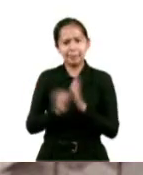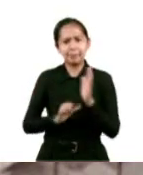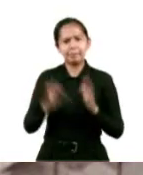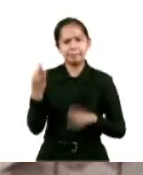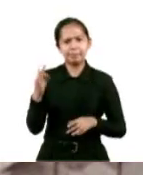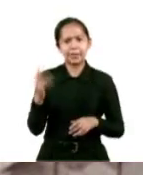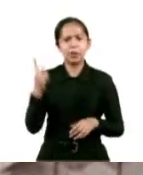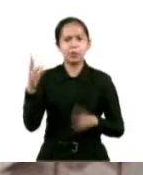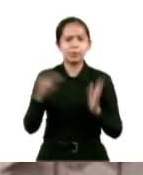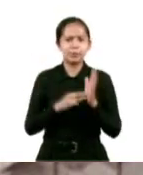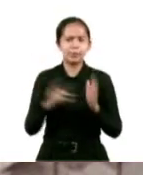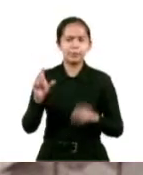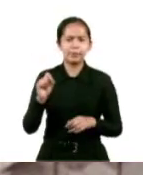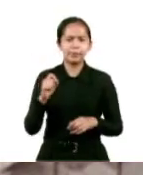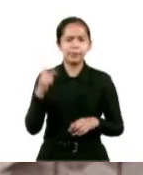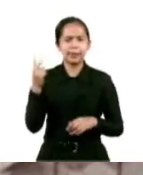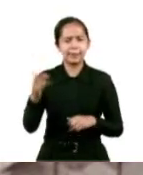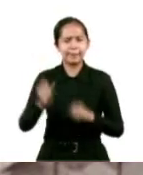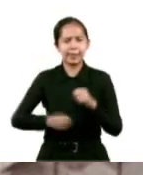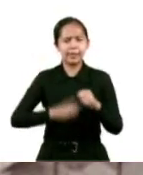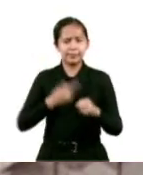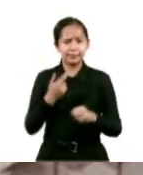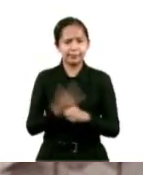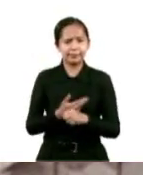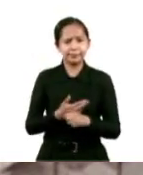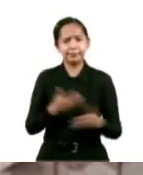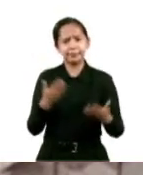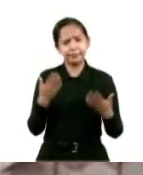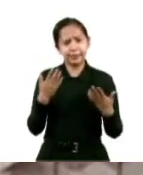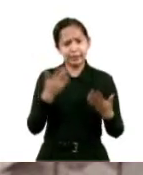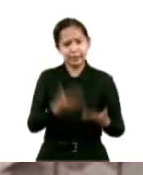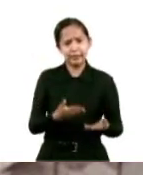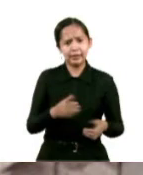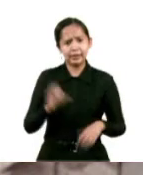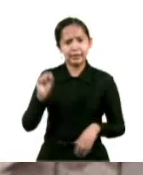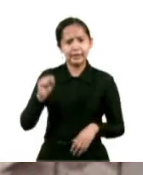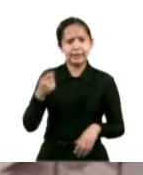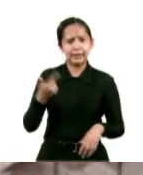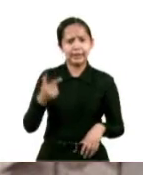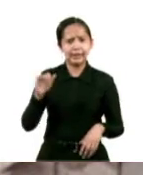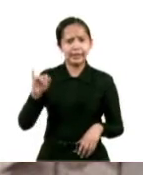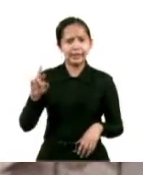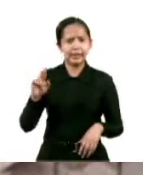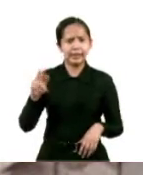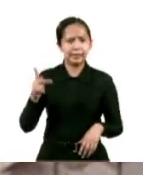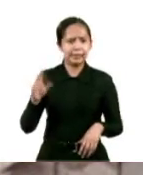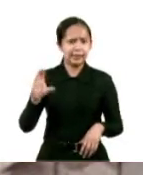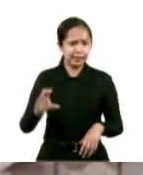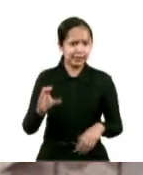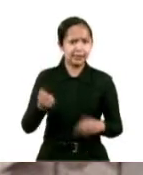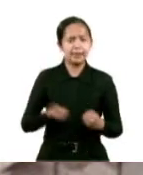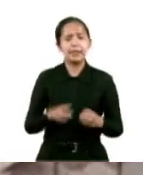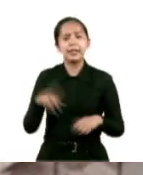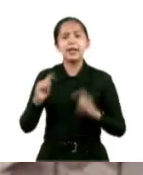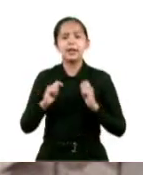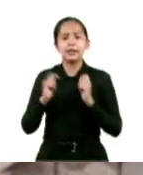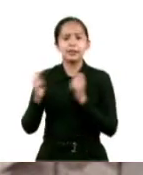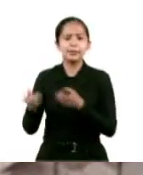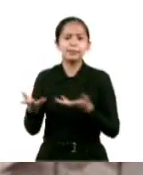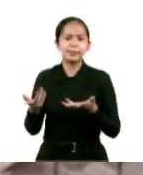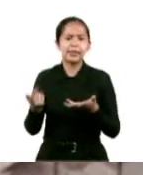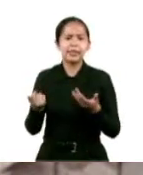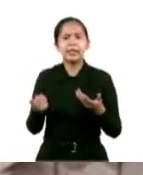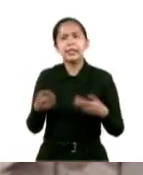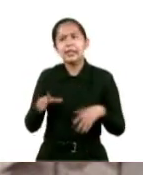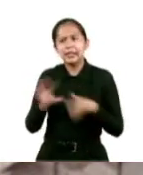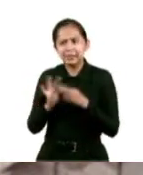2022, la Secretaría de Gestión Integral de Riesgo y Protección Civil envió a la empresa un oficio en el cual se le